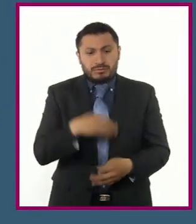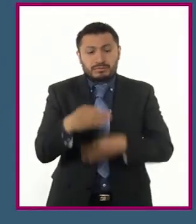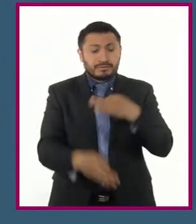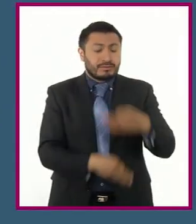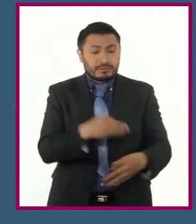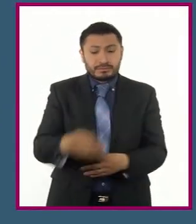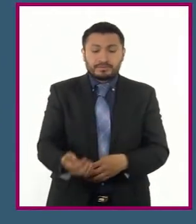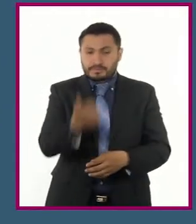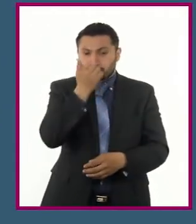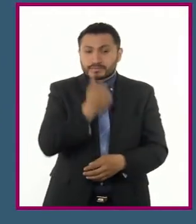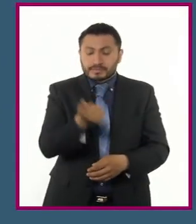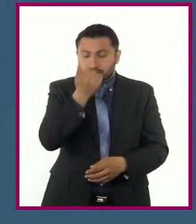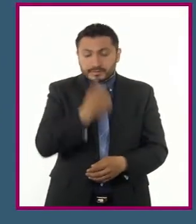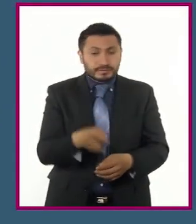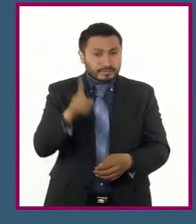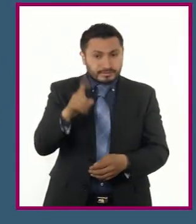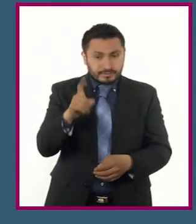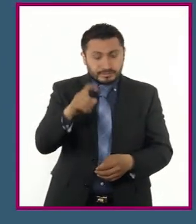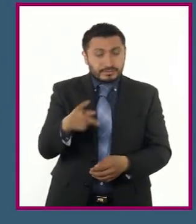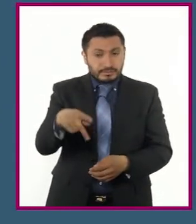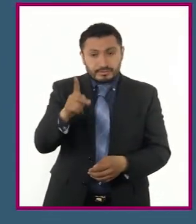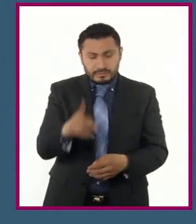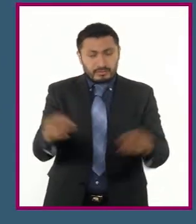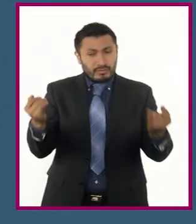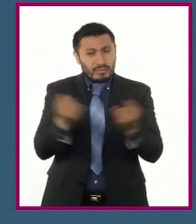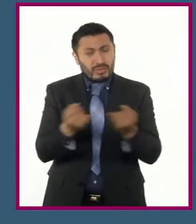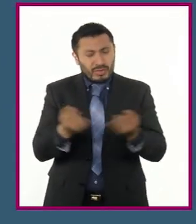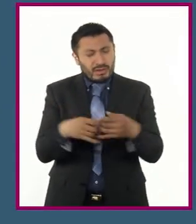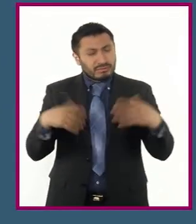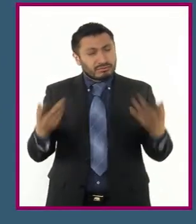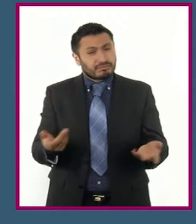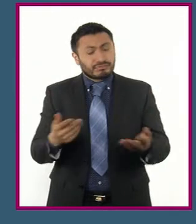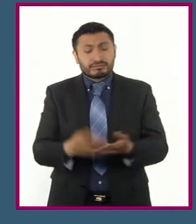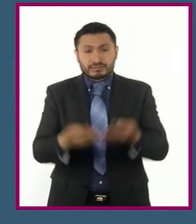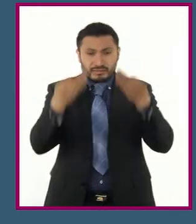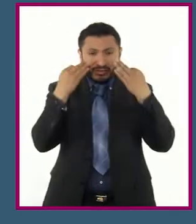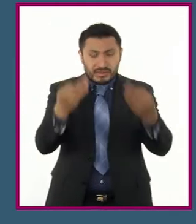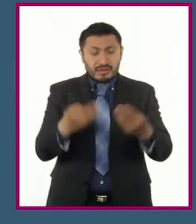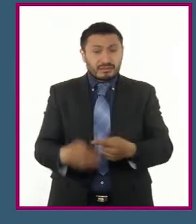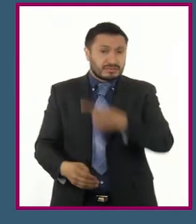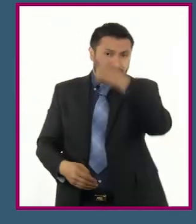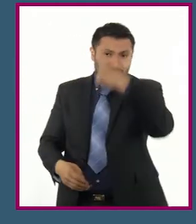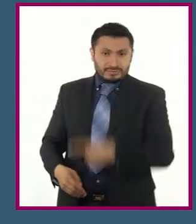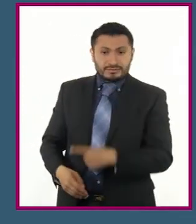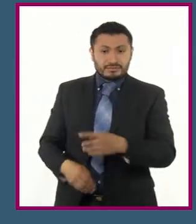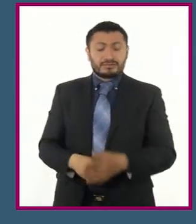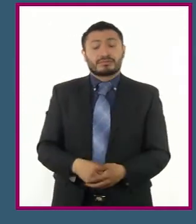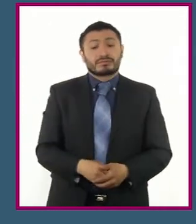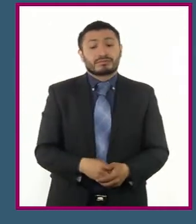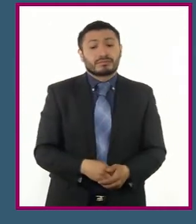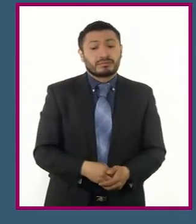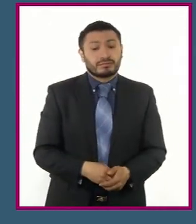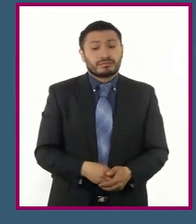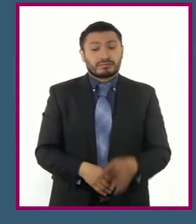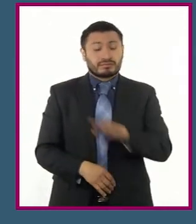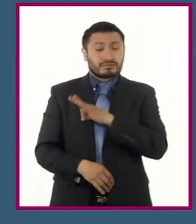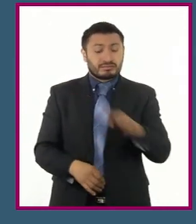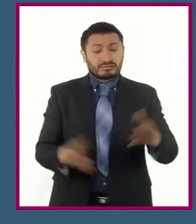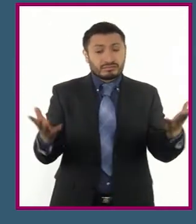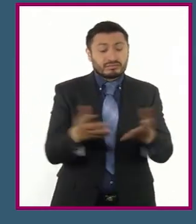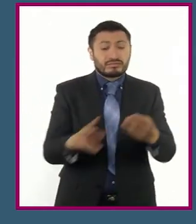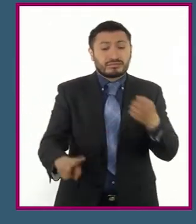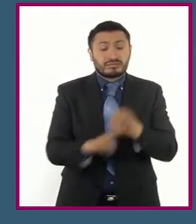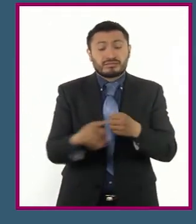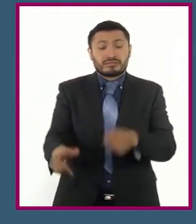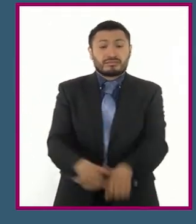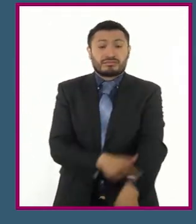son de azúcar en agua, pero ¿son iguales? Observen este dispositivo, el cual pueden elaborar con un vaso largo y